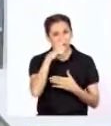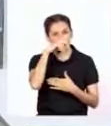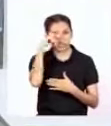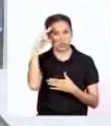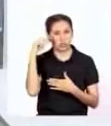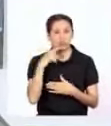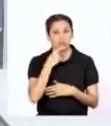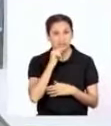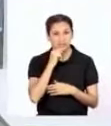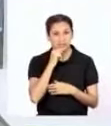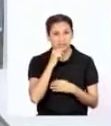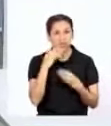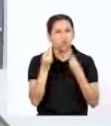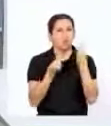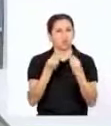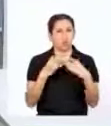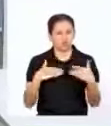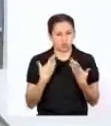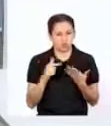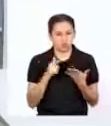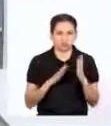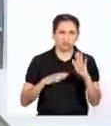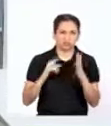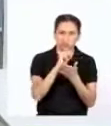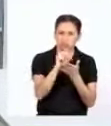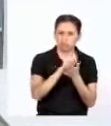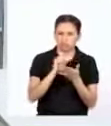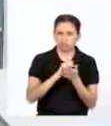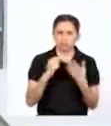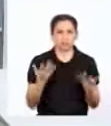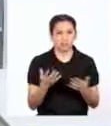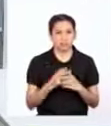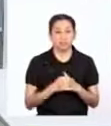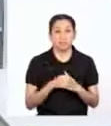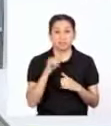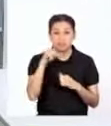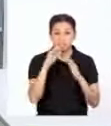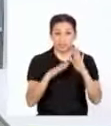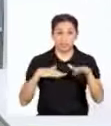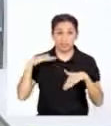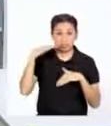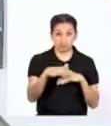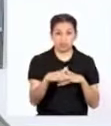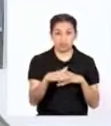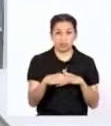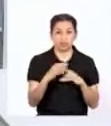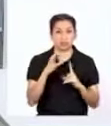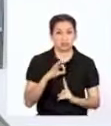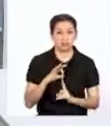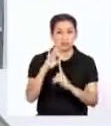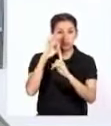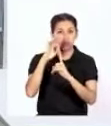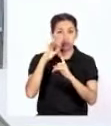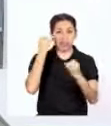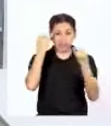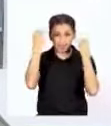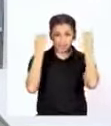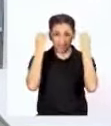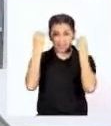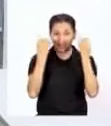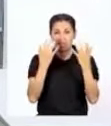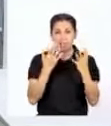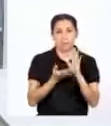Juliana. ¿Cómo propones que completemos este paso? Este paso consiste en priorizar